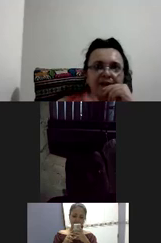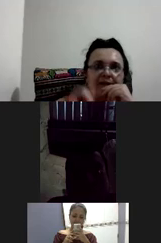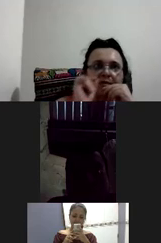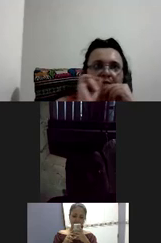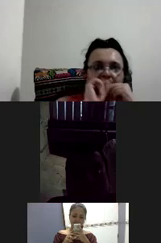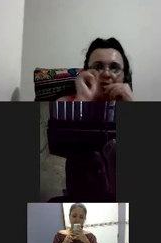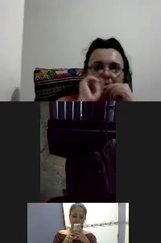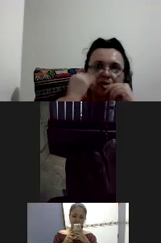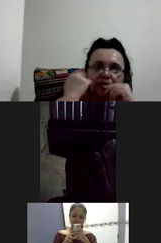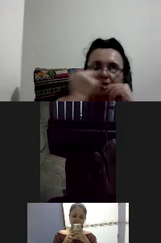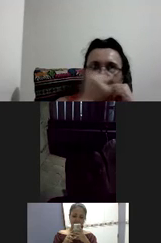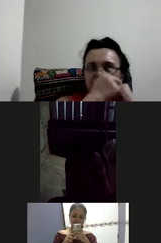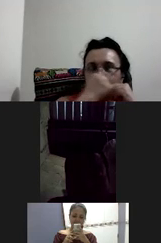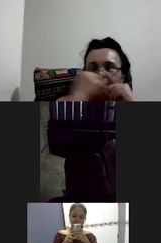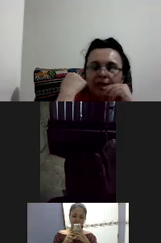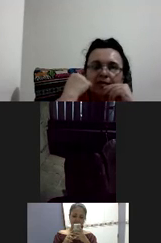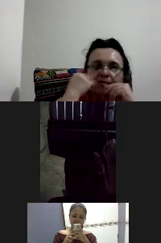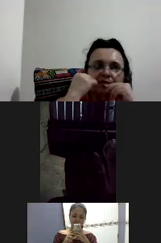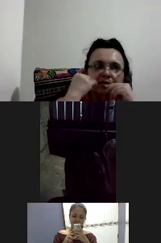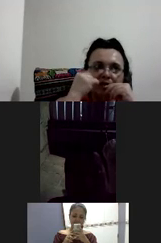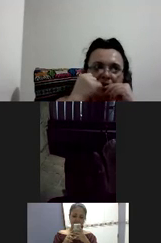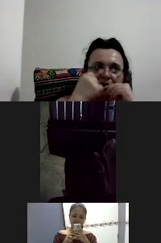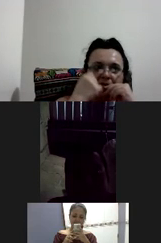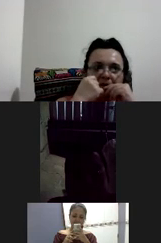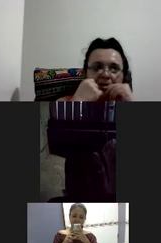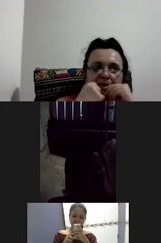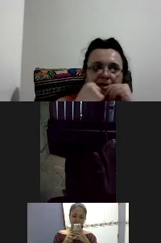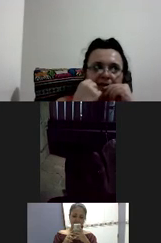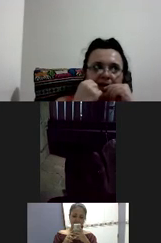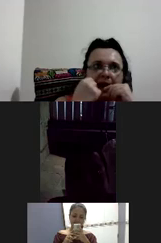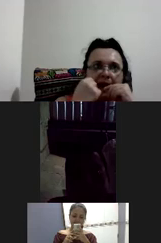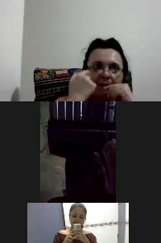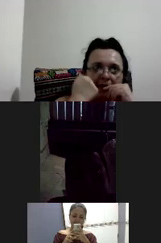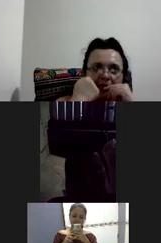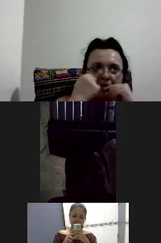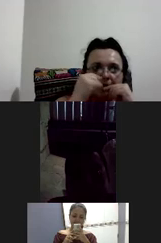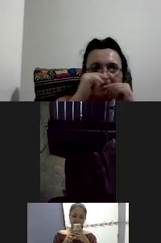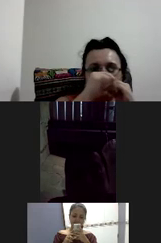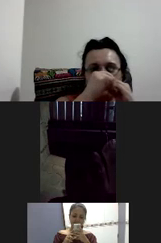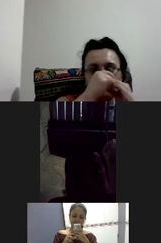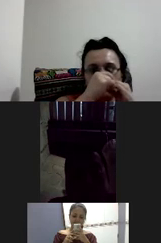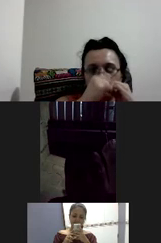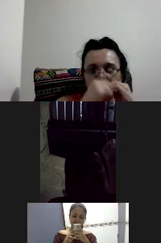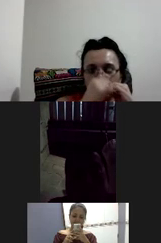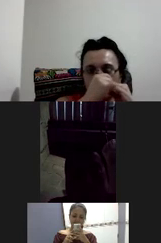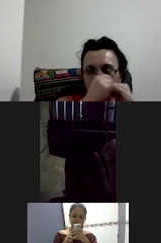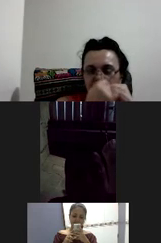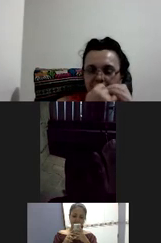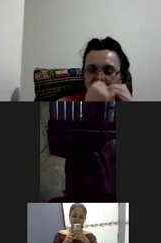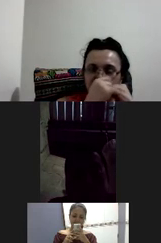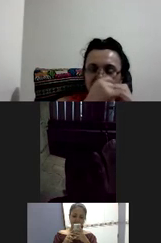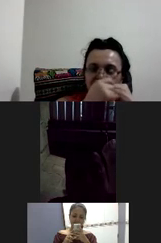¿Se han fijado alguna vez cómo son todos cómo son la forma de los dientes? Las muelas normalmente tienen como unos